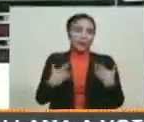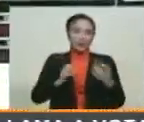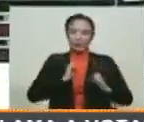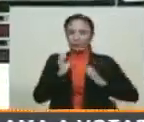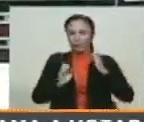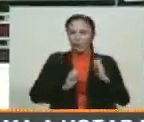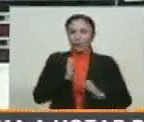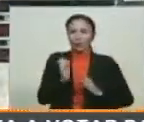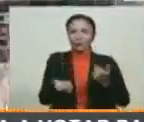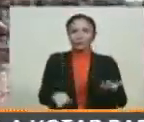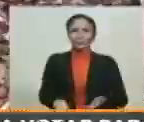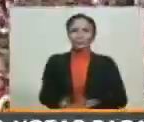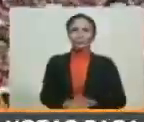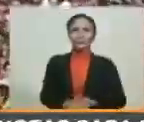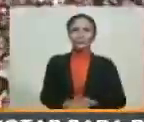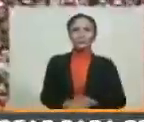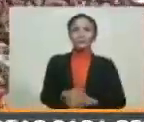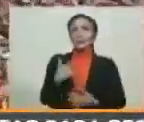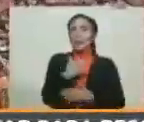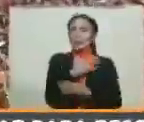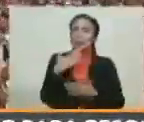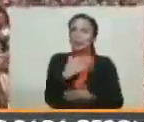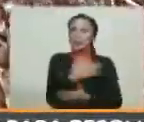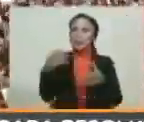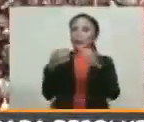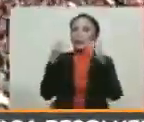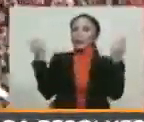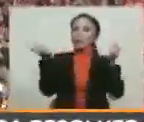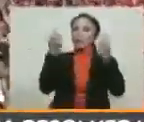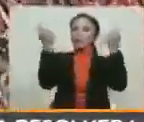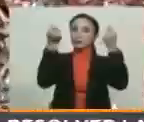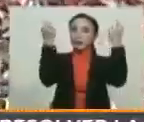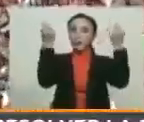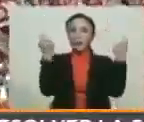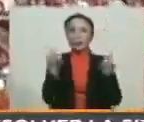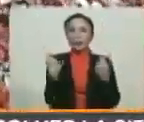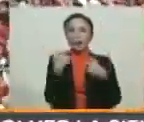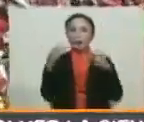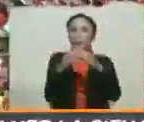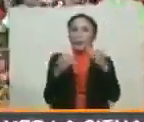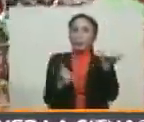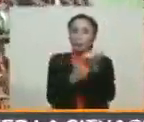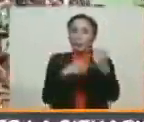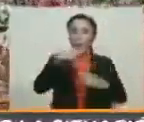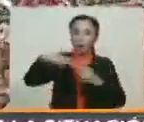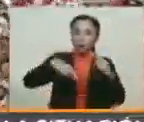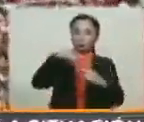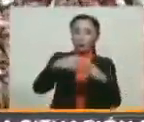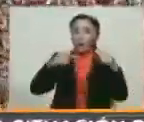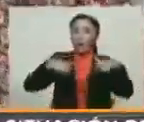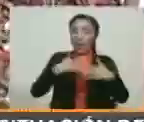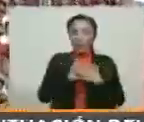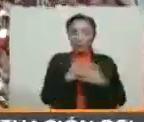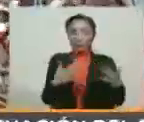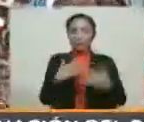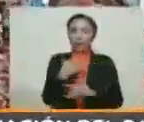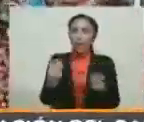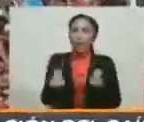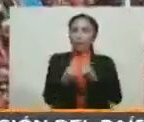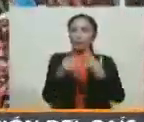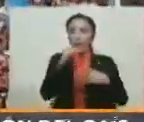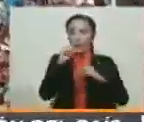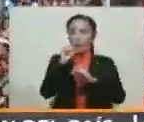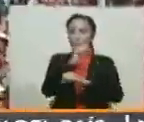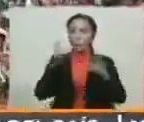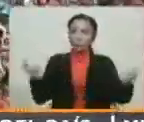gracias a todo el comando de campaña y todo este poder en este pueblo le garantiza le garantizaremos a usted una gran